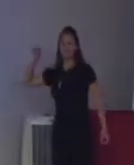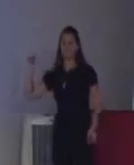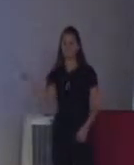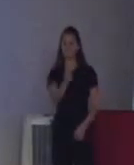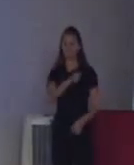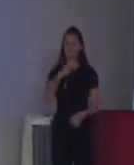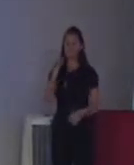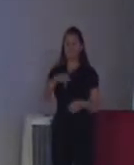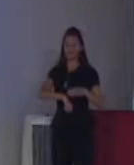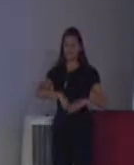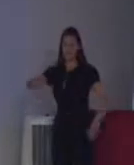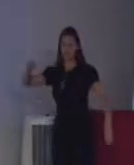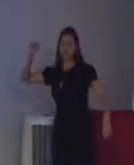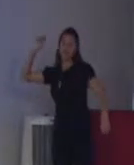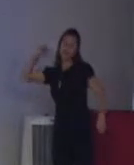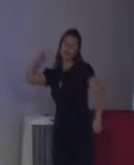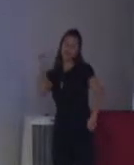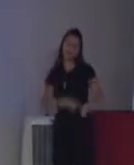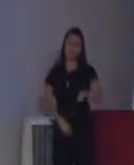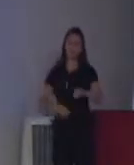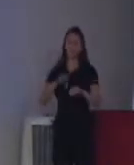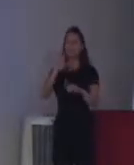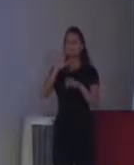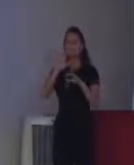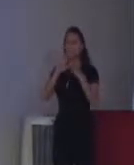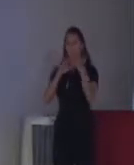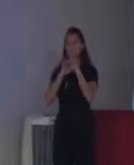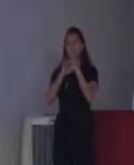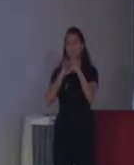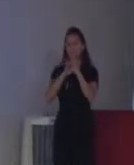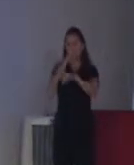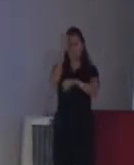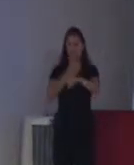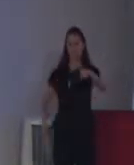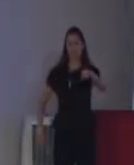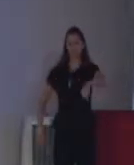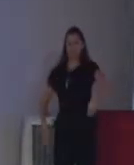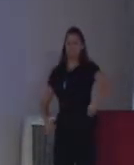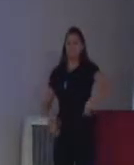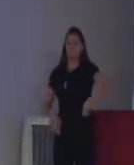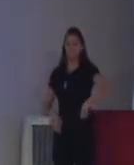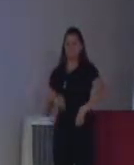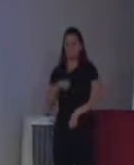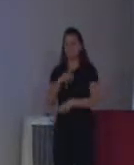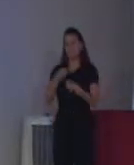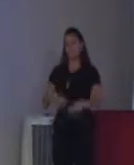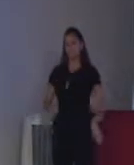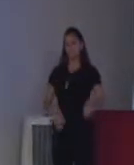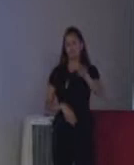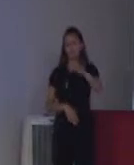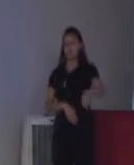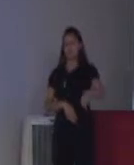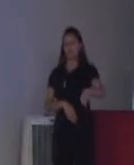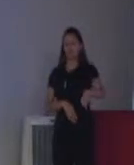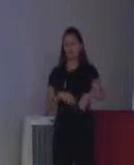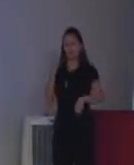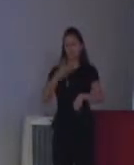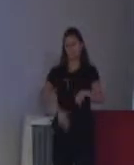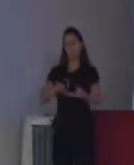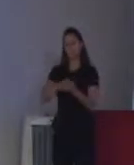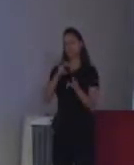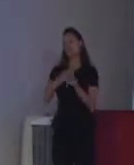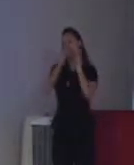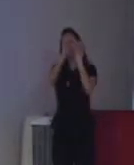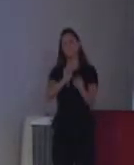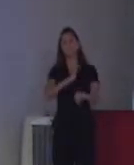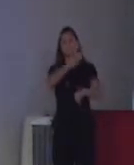una espada le atravesó la mano izquierda y él perdió la mano izquierda, o sea, su mano izquierda no era funcional y por eso le decían